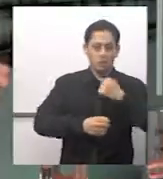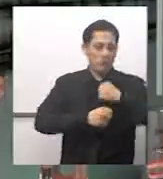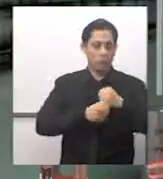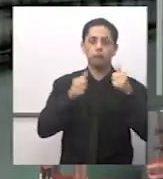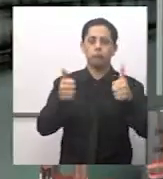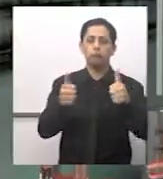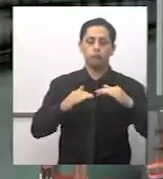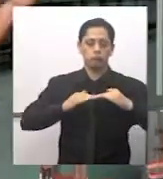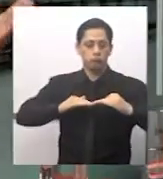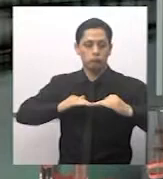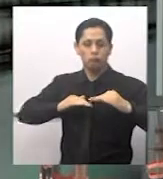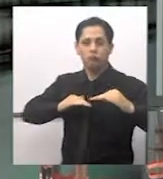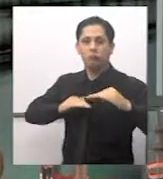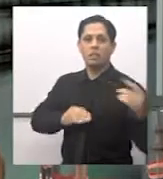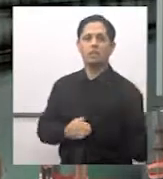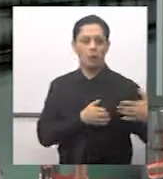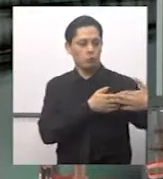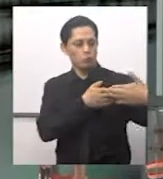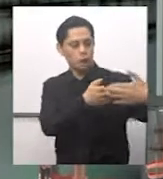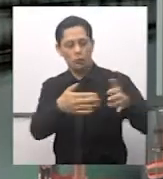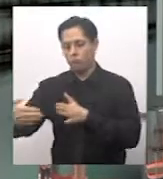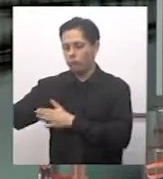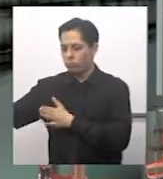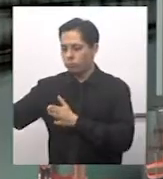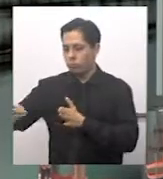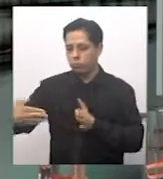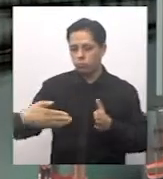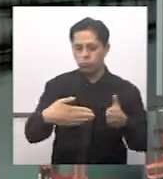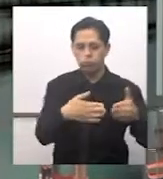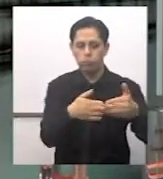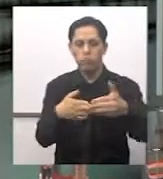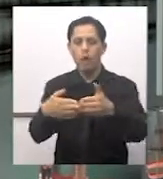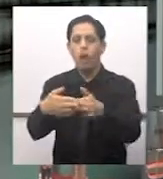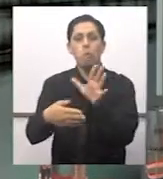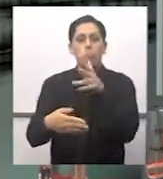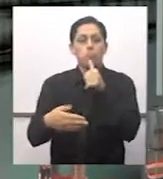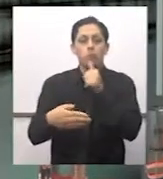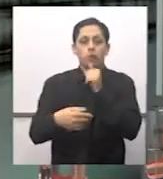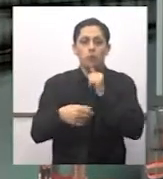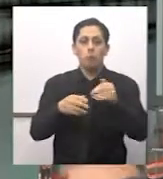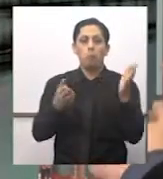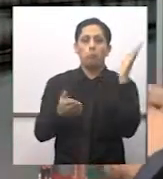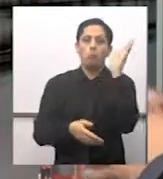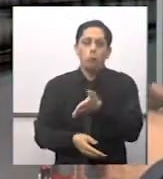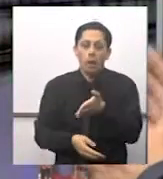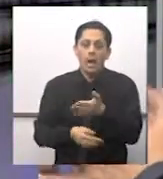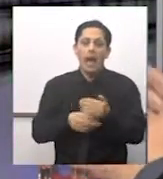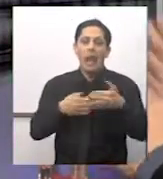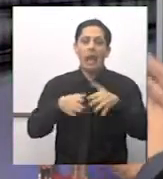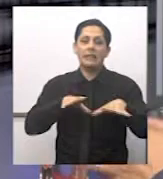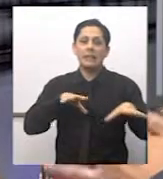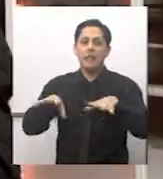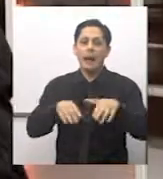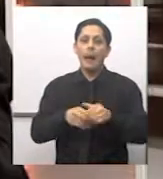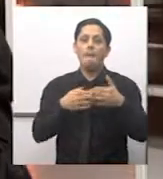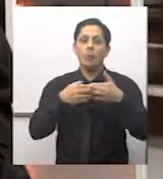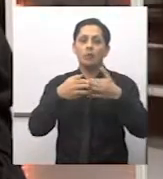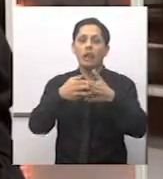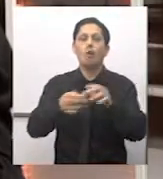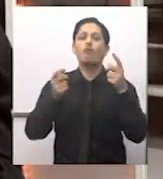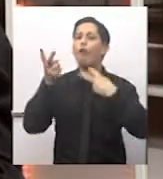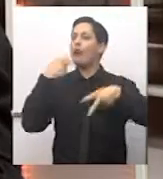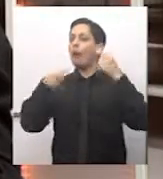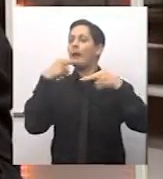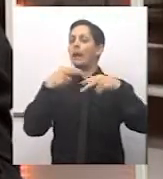Llegaron cruceros, llegaron buques, no se interrumpió la actividad portuaria. Así que no fue paro, no fue huelga. No al nivel, intendente, pero no al nivel